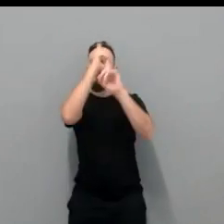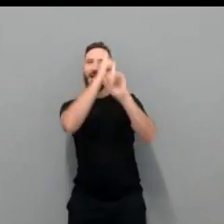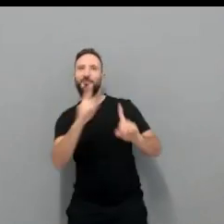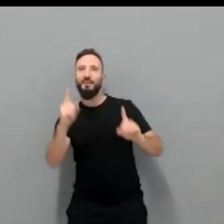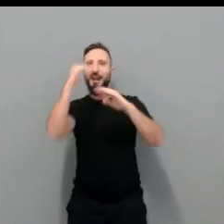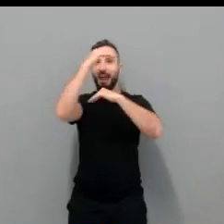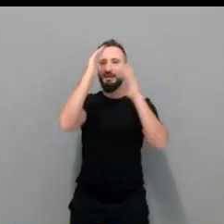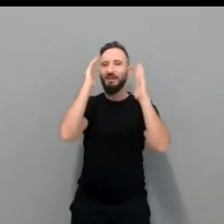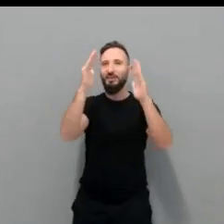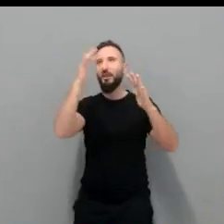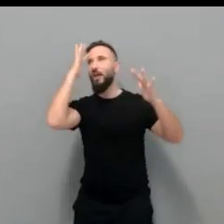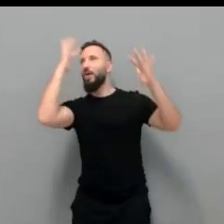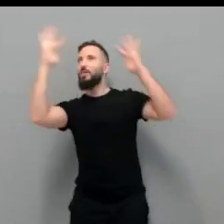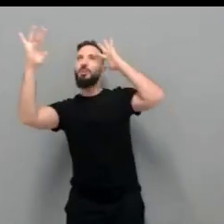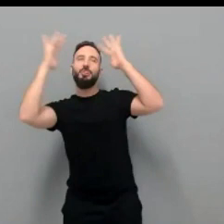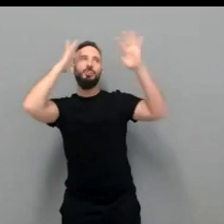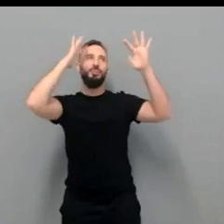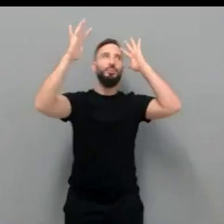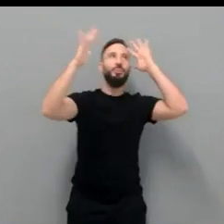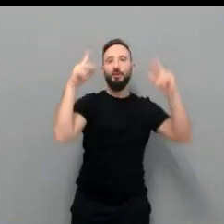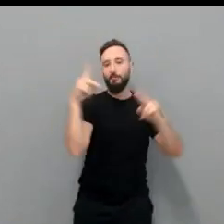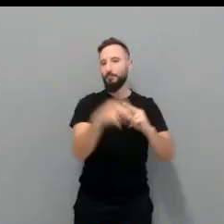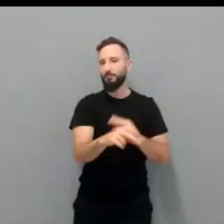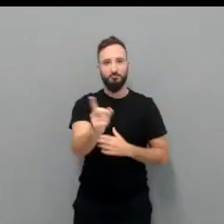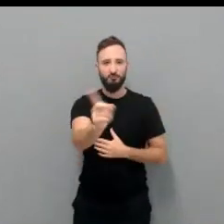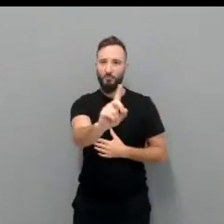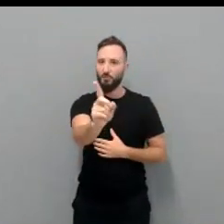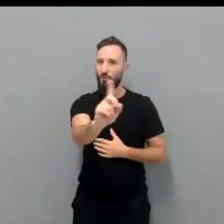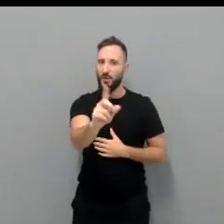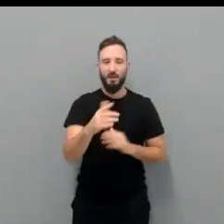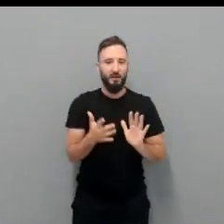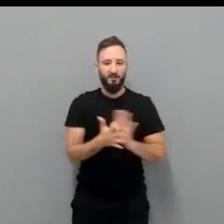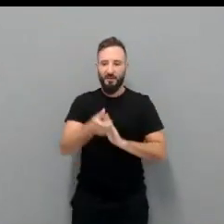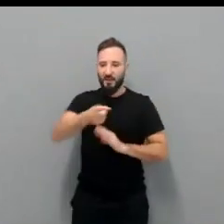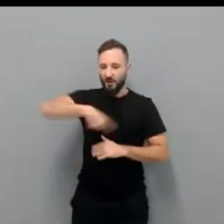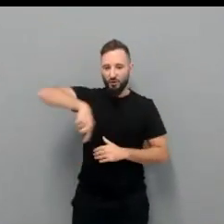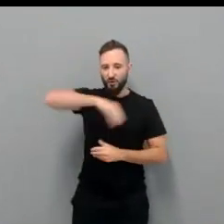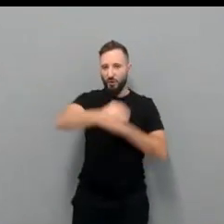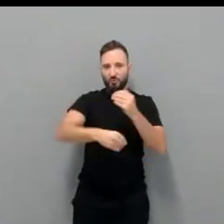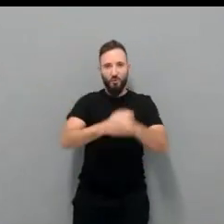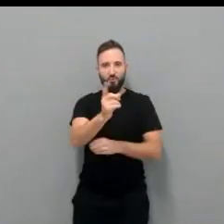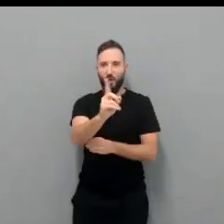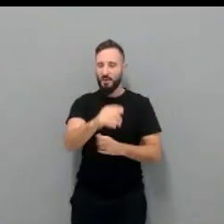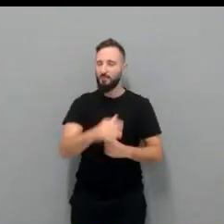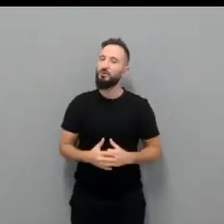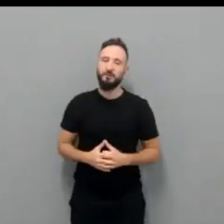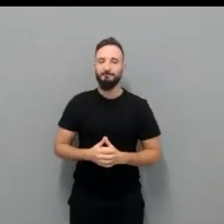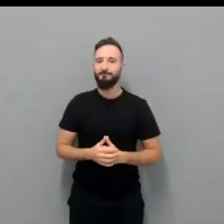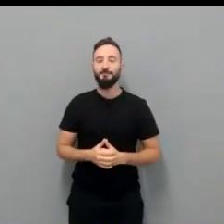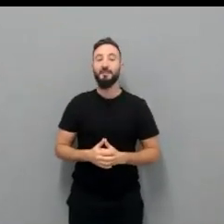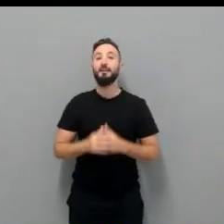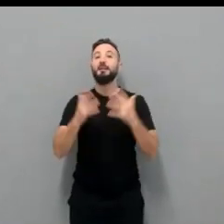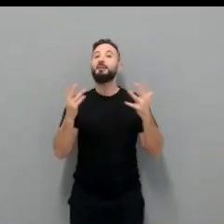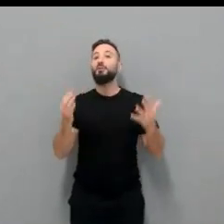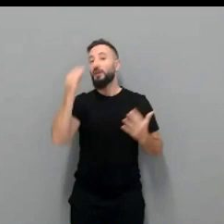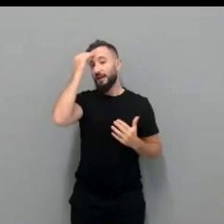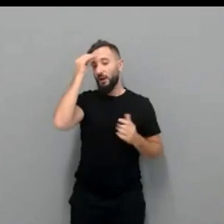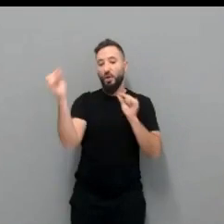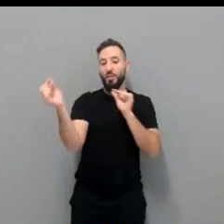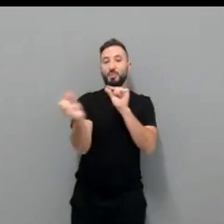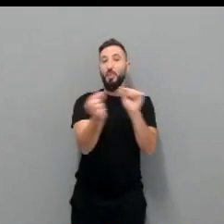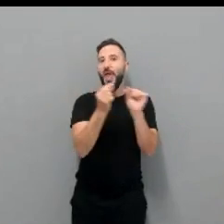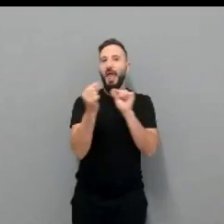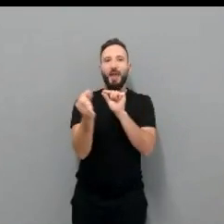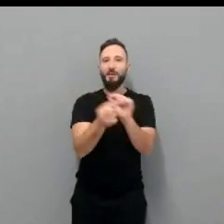o distraer de otros propósitos principales, es lo que lo diferencia ahí. Entonces, creo que el debate no debería